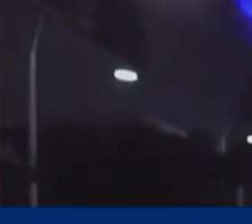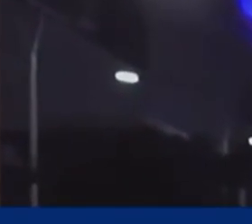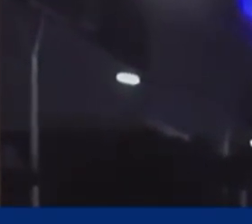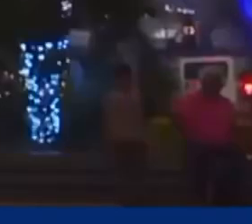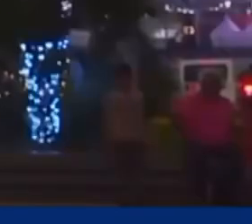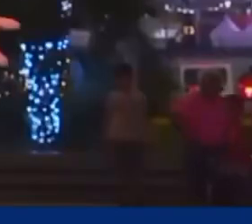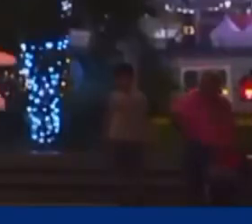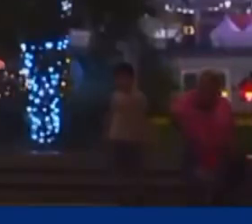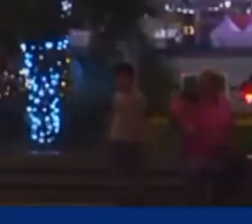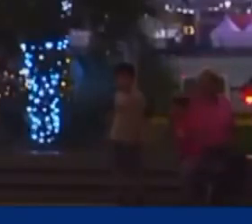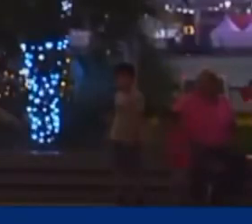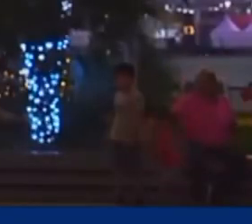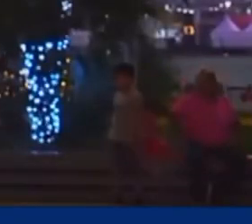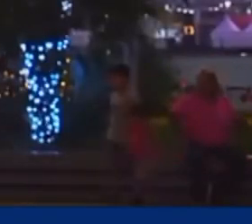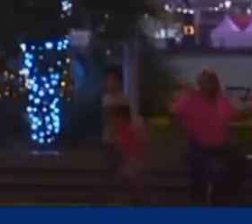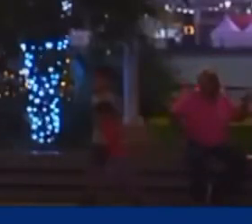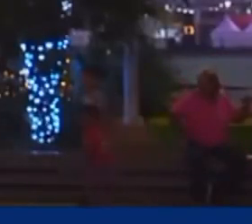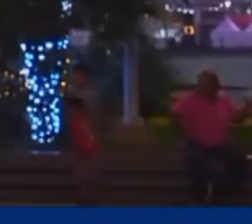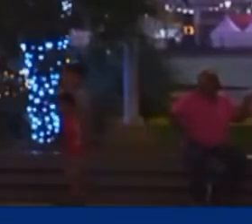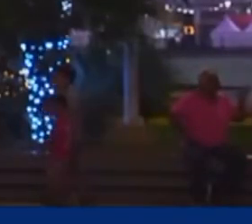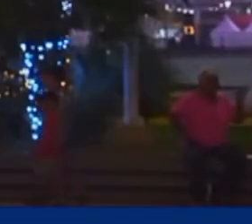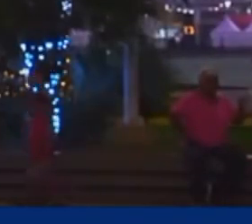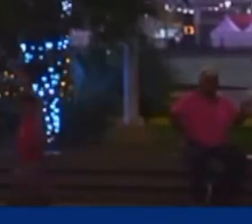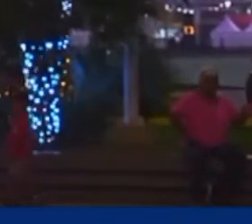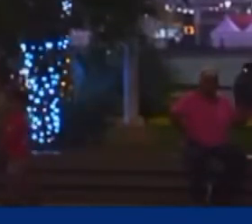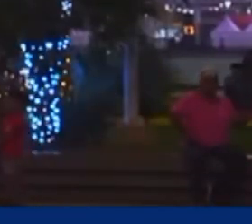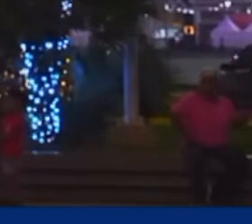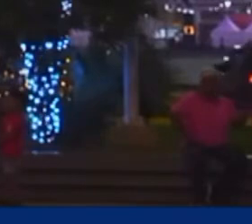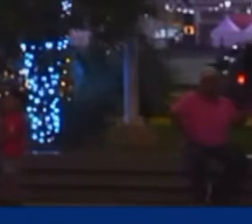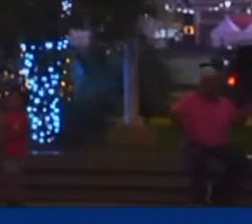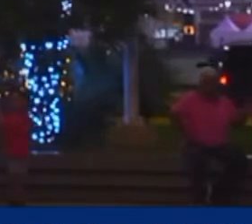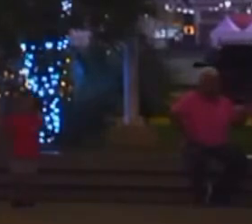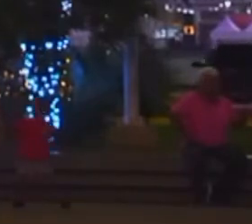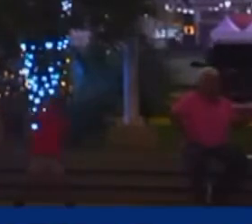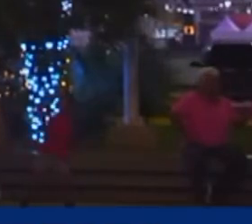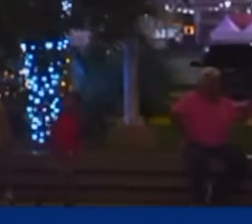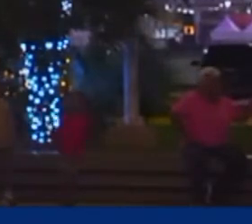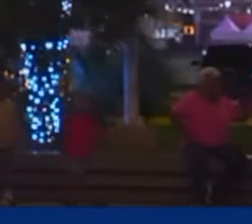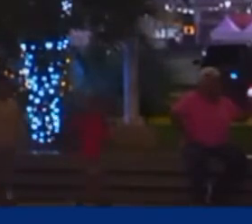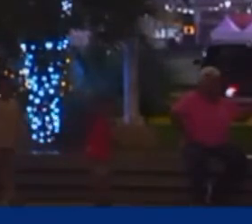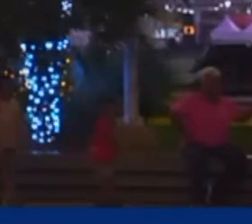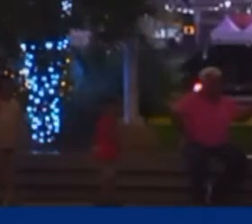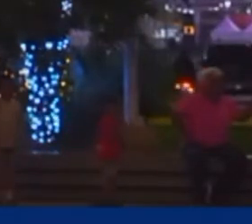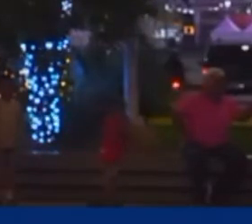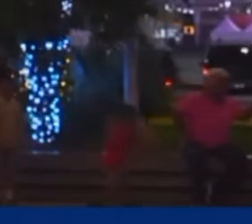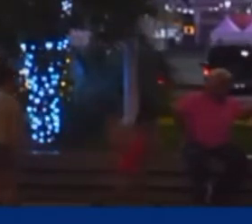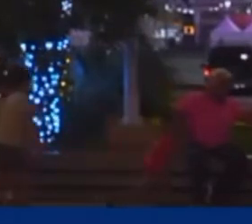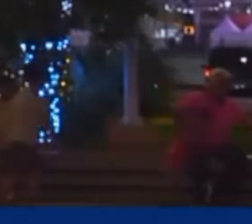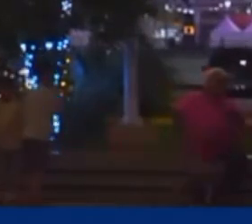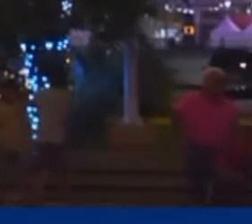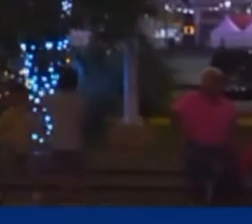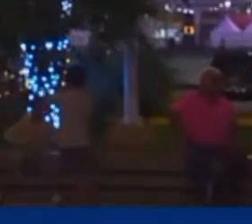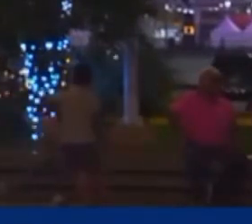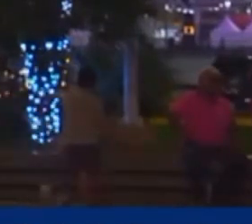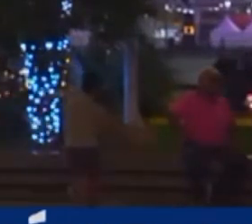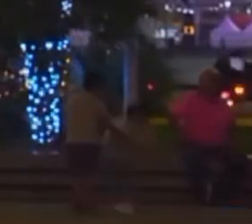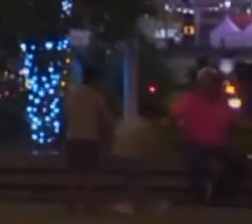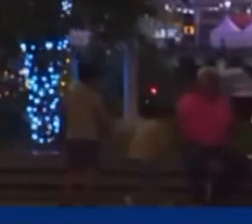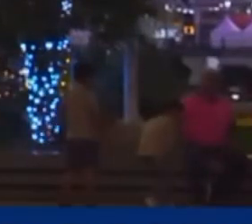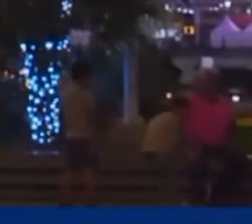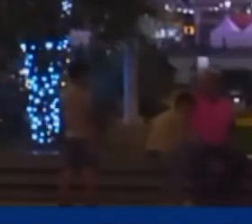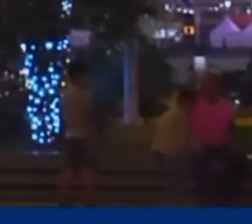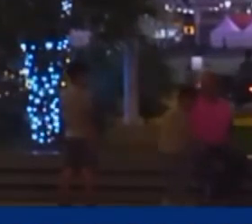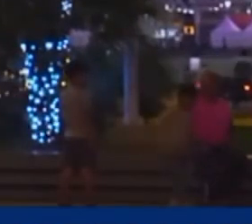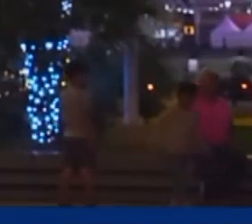redes sociales. Estamos presentes en Instagram y TikTok como @360 en directo. Sigan a Boris Castellano como